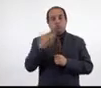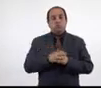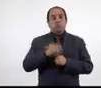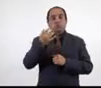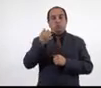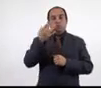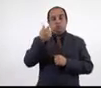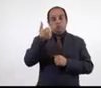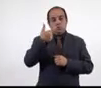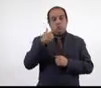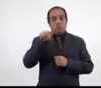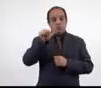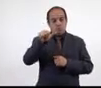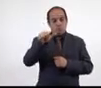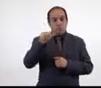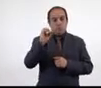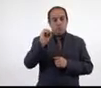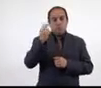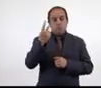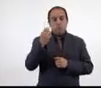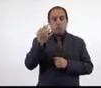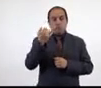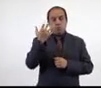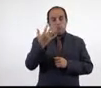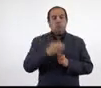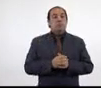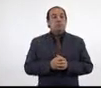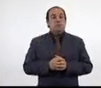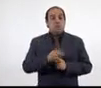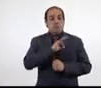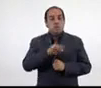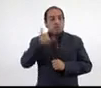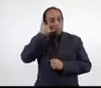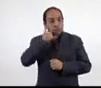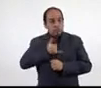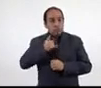55 56 16 02 55. Que nos puedan